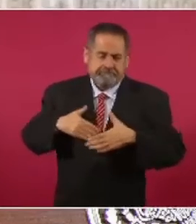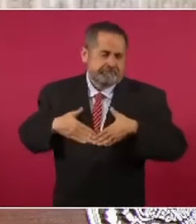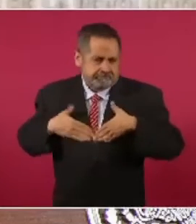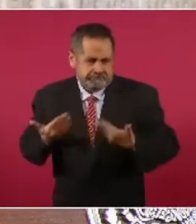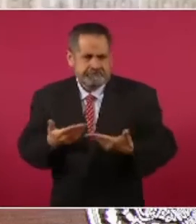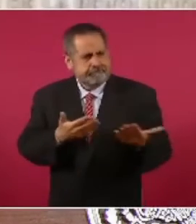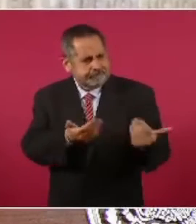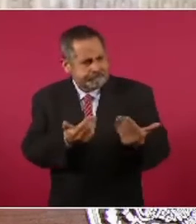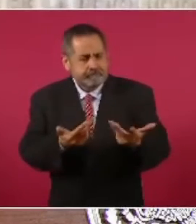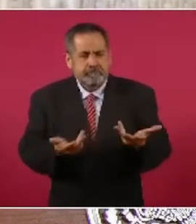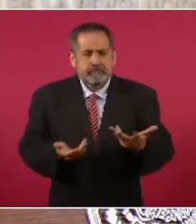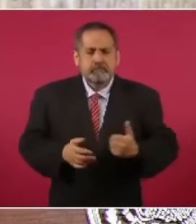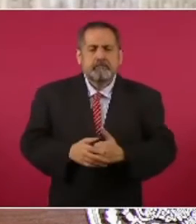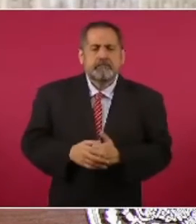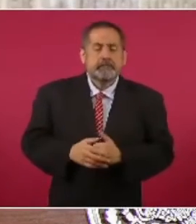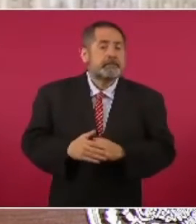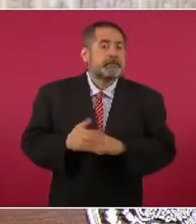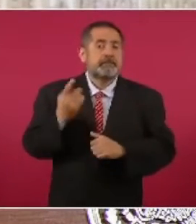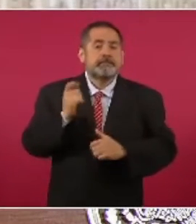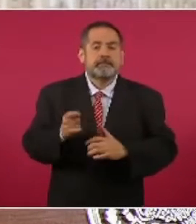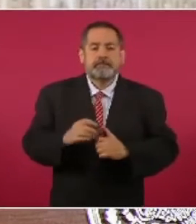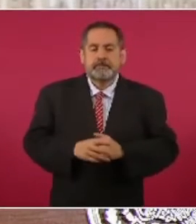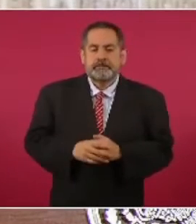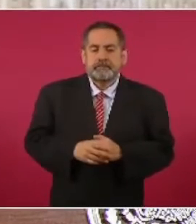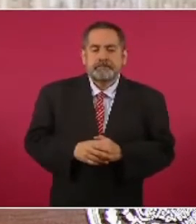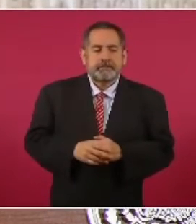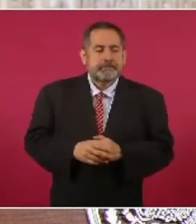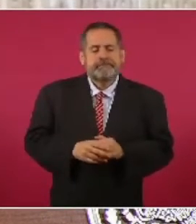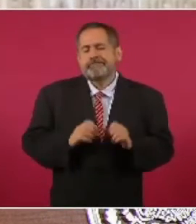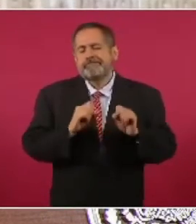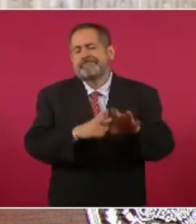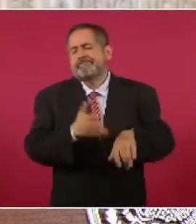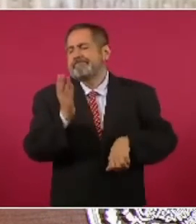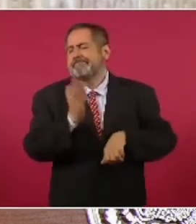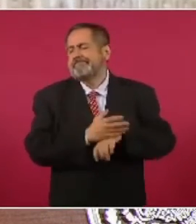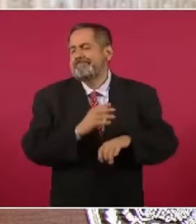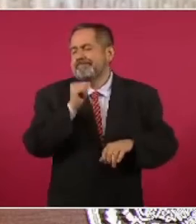porque no hay impunidad